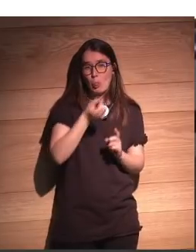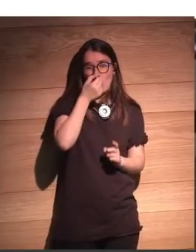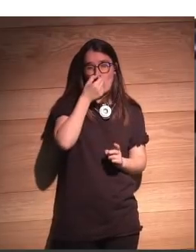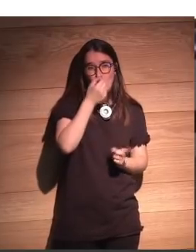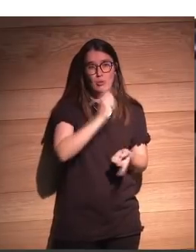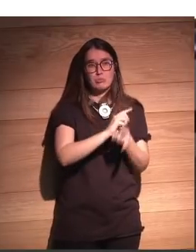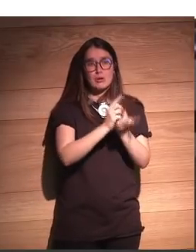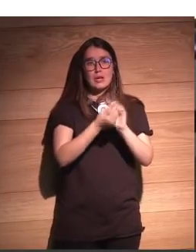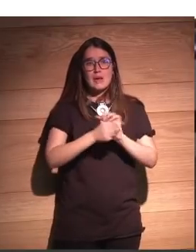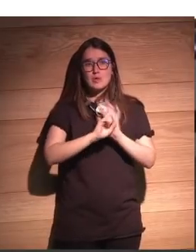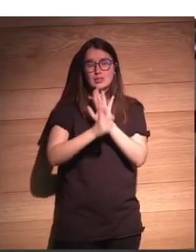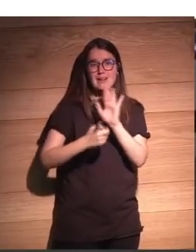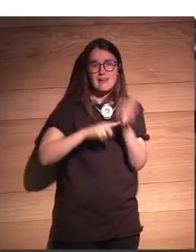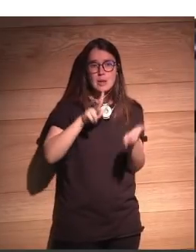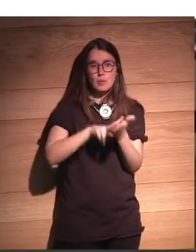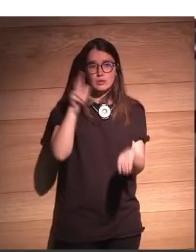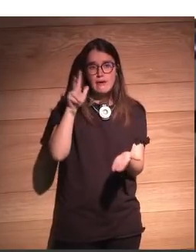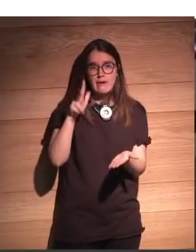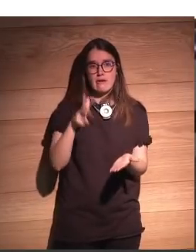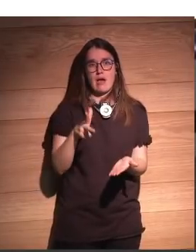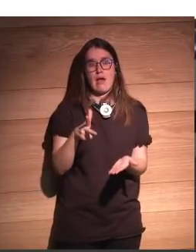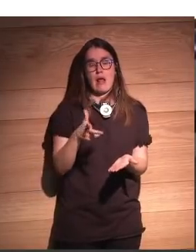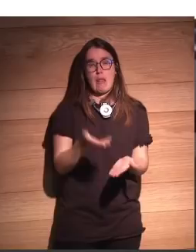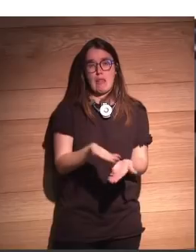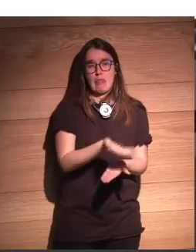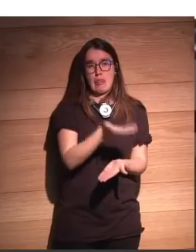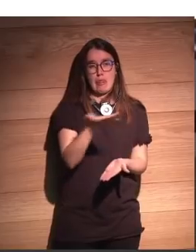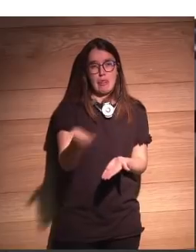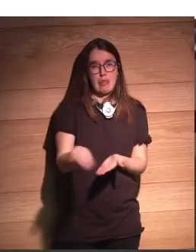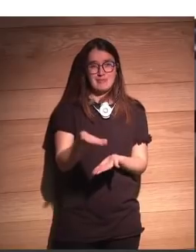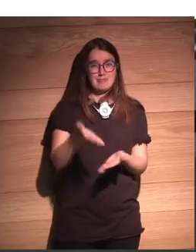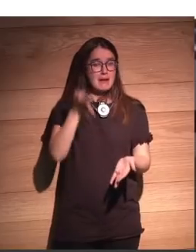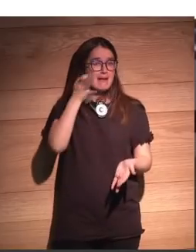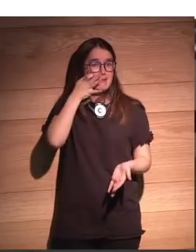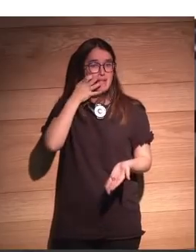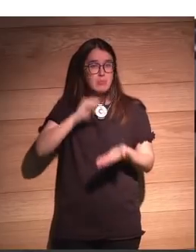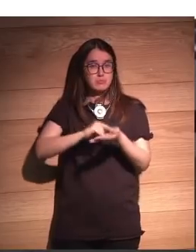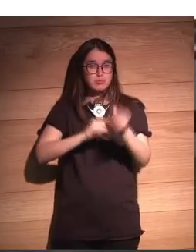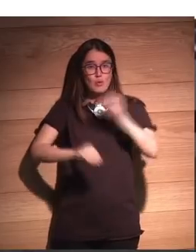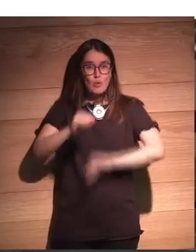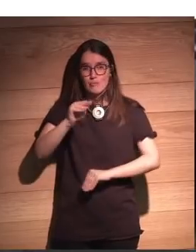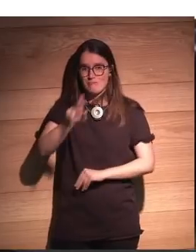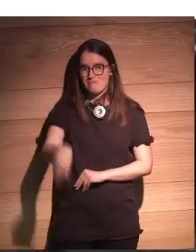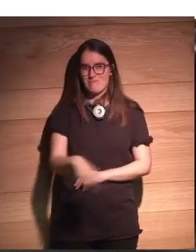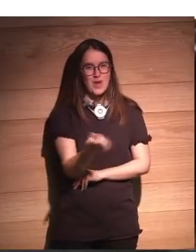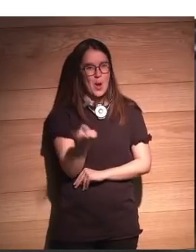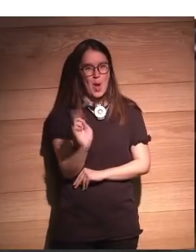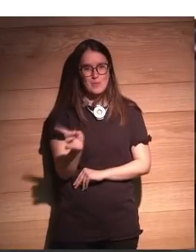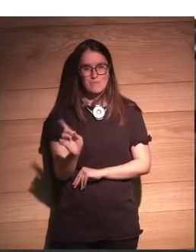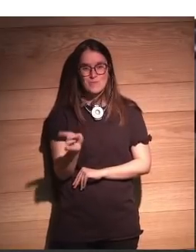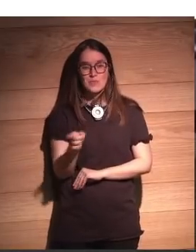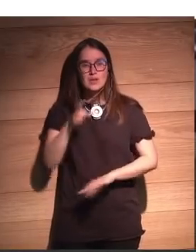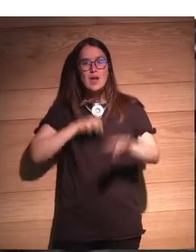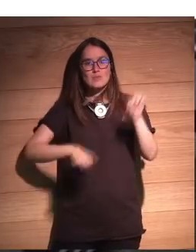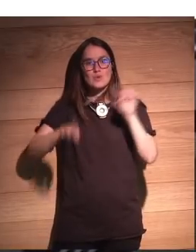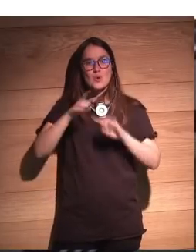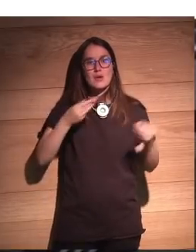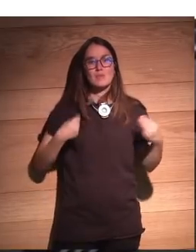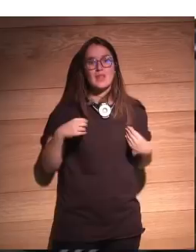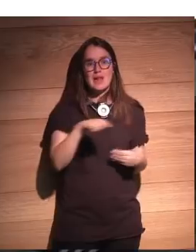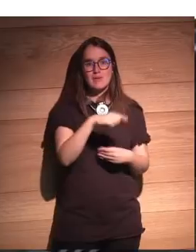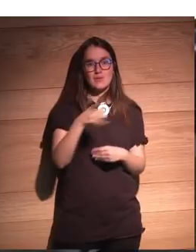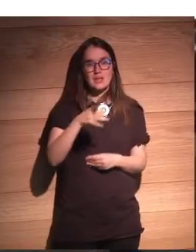pequeñas, modificaciones de leyes hipotecarias a bajo nivel, realmente no lo van a solucionar. El problema de la vivienda